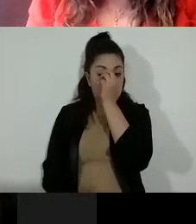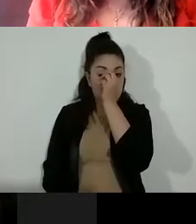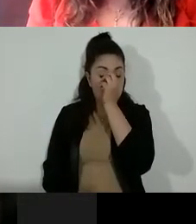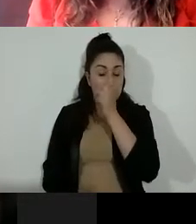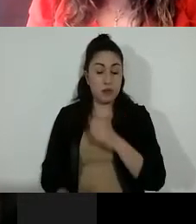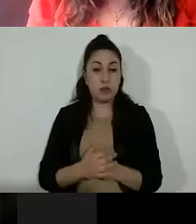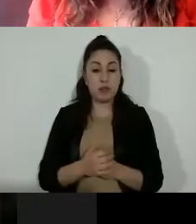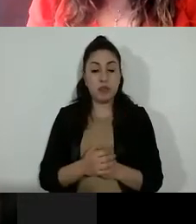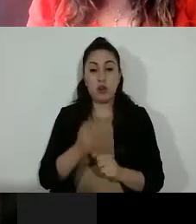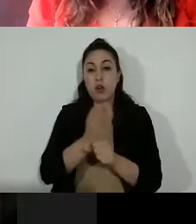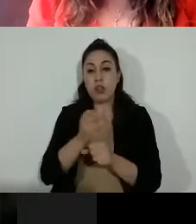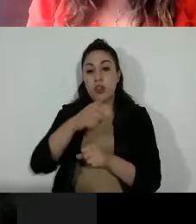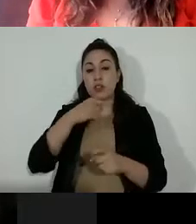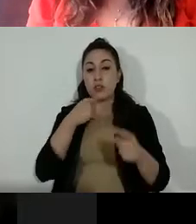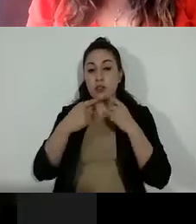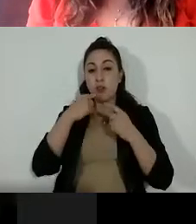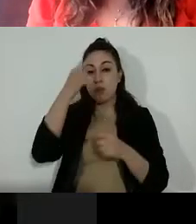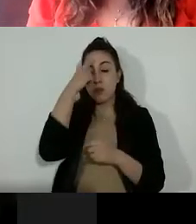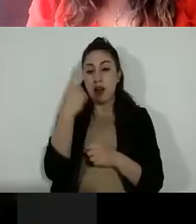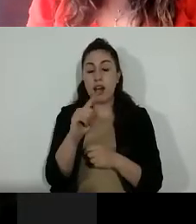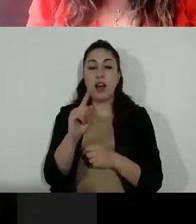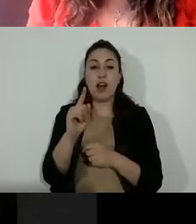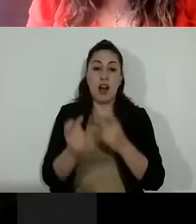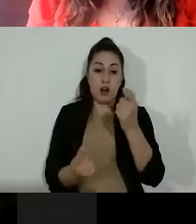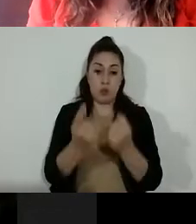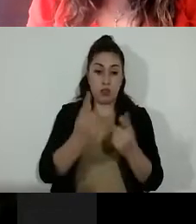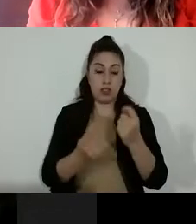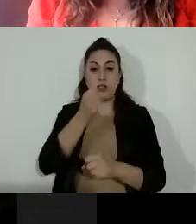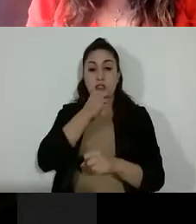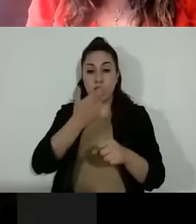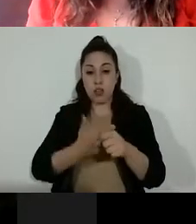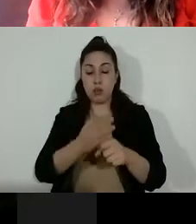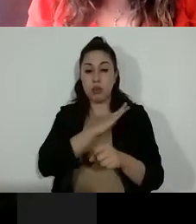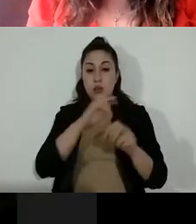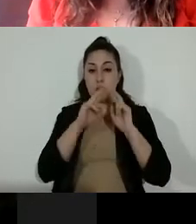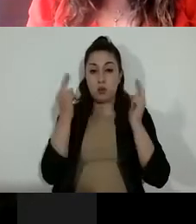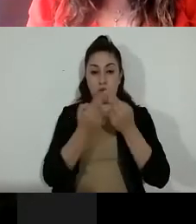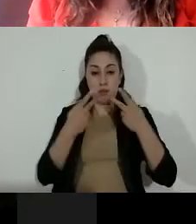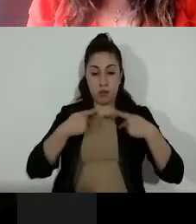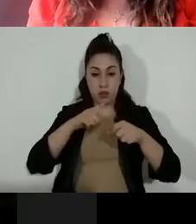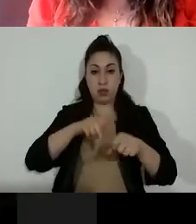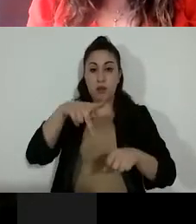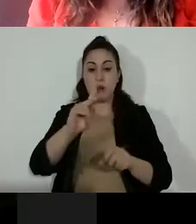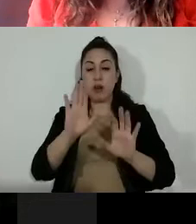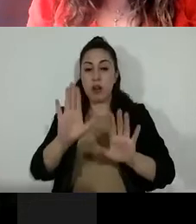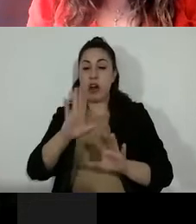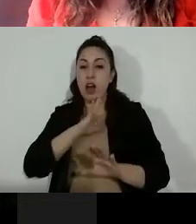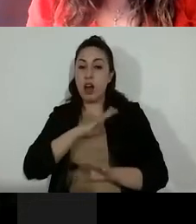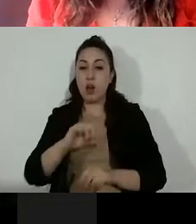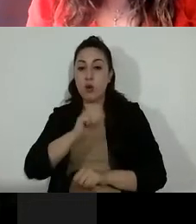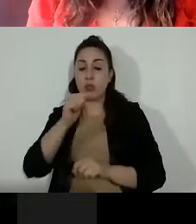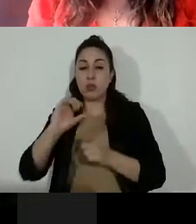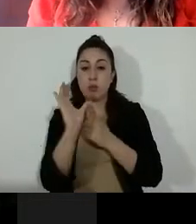comparecencias ante ciertas comisiones, pero hay comisiones de nueva creación